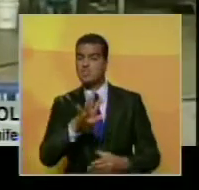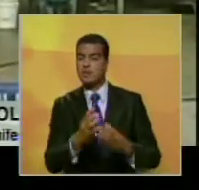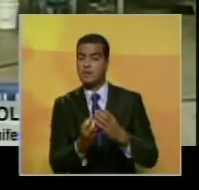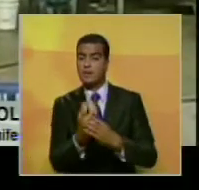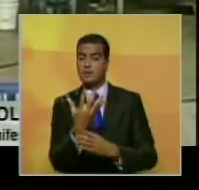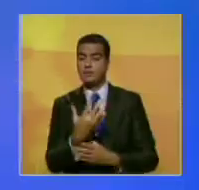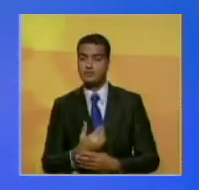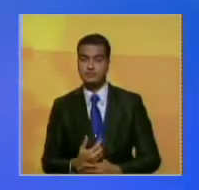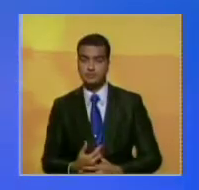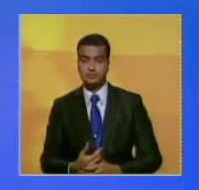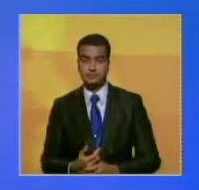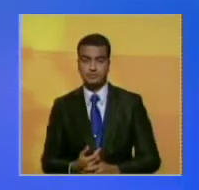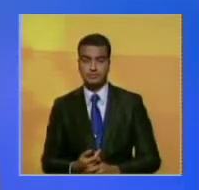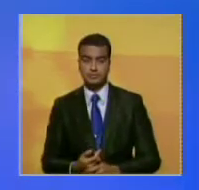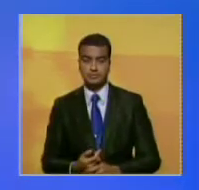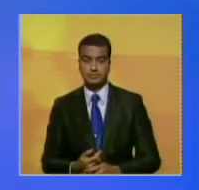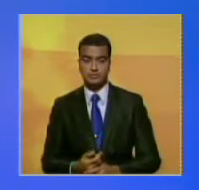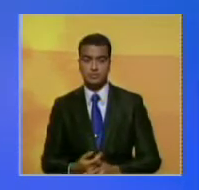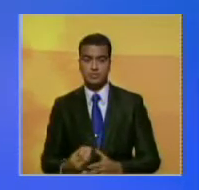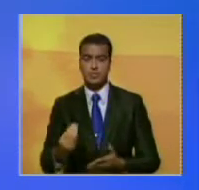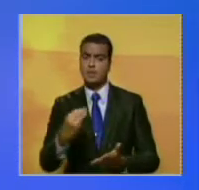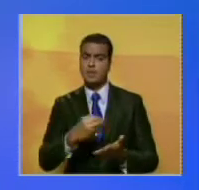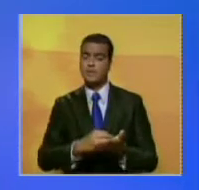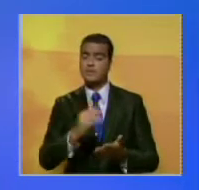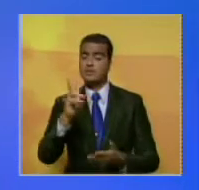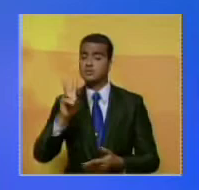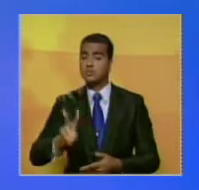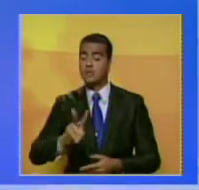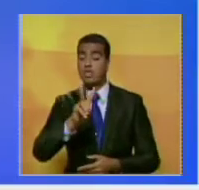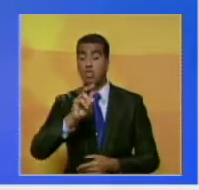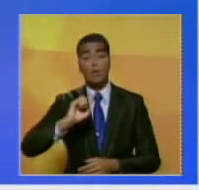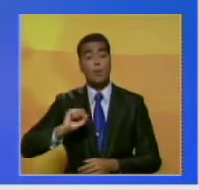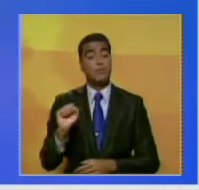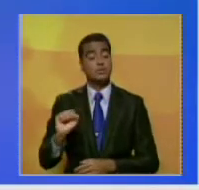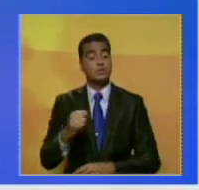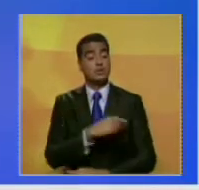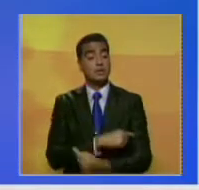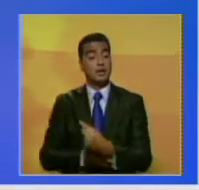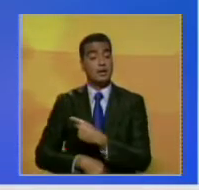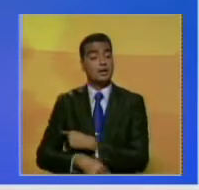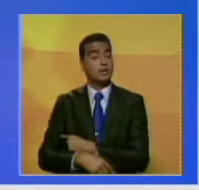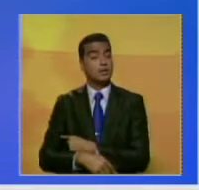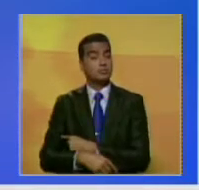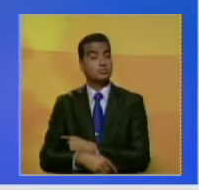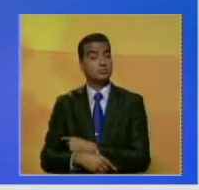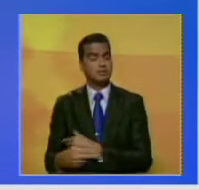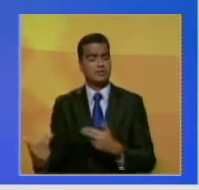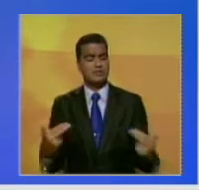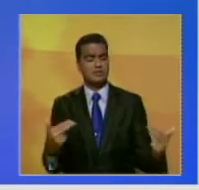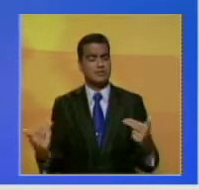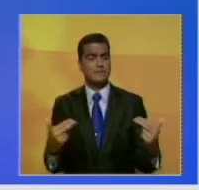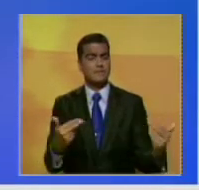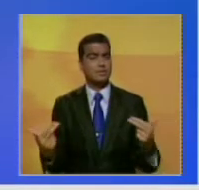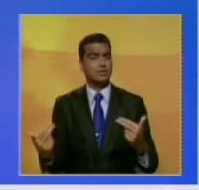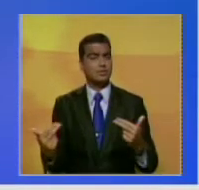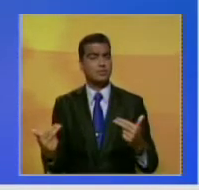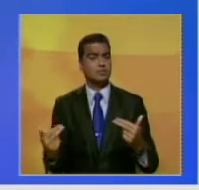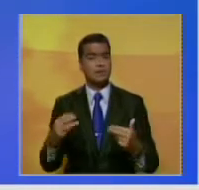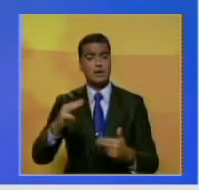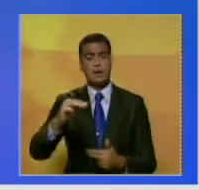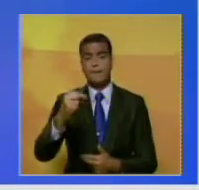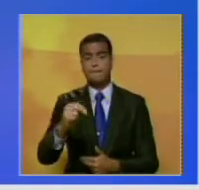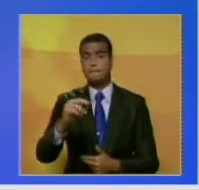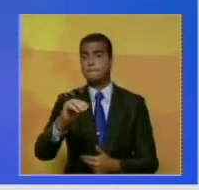mayo. Y volvemos a Venezuela, donde 2 policías heridos ha sido el saldo de enfrentamientos registrados en el sector